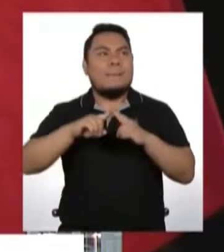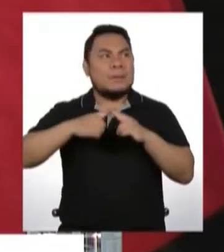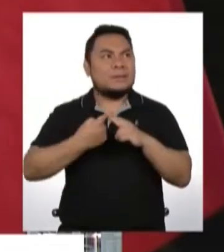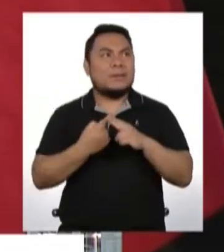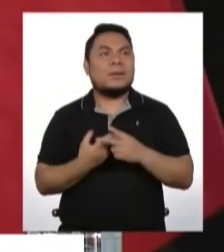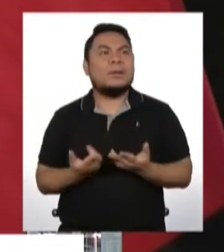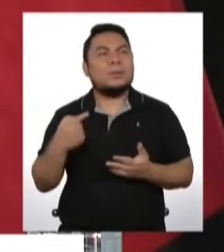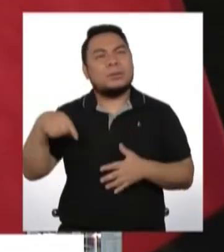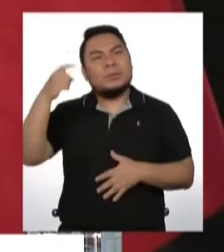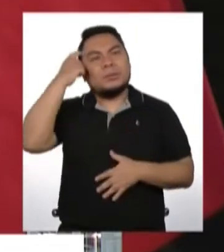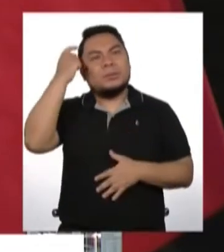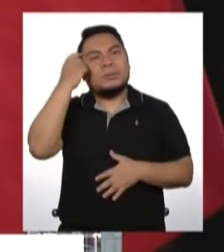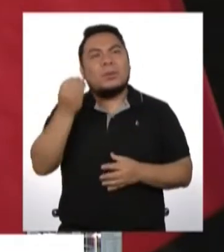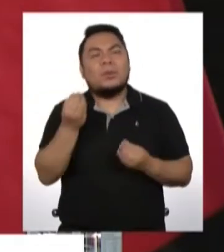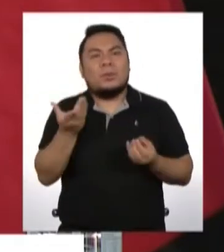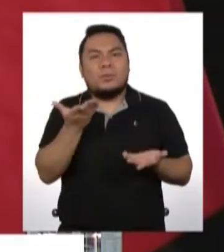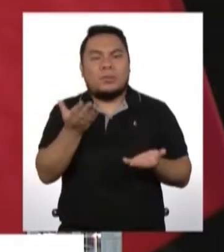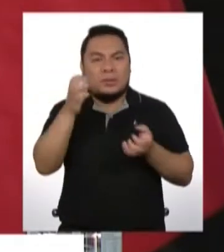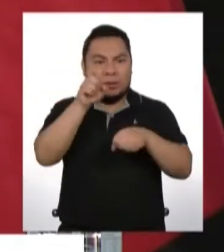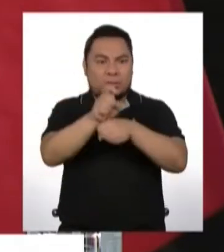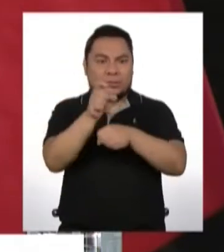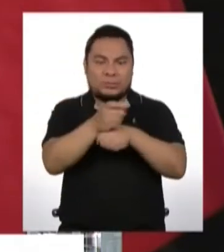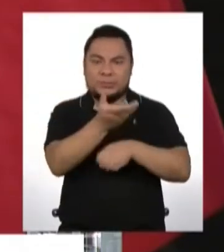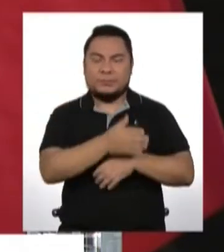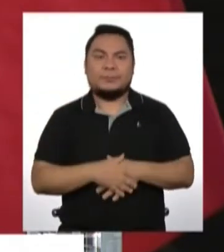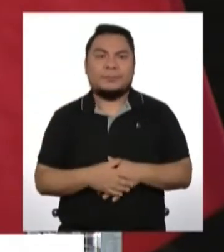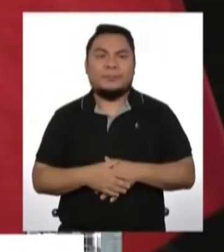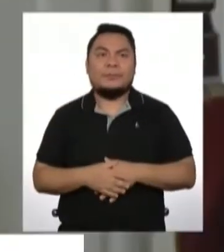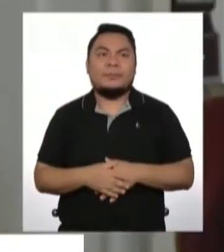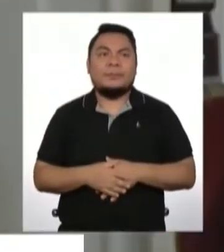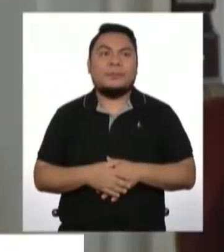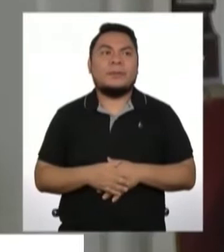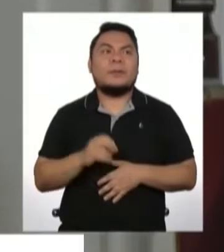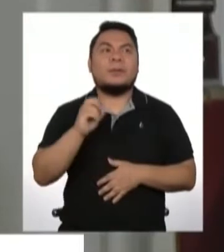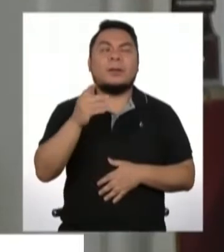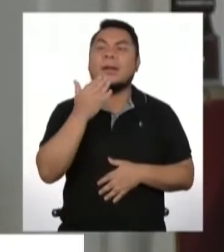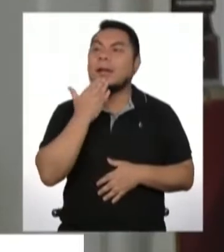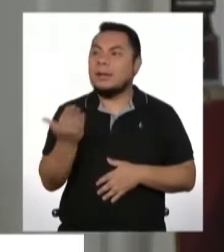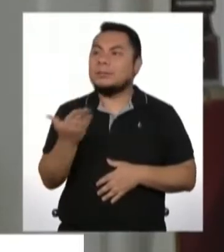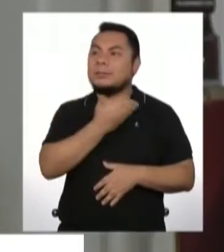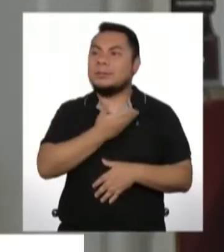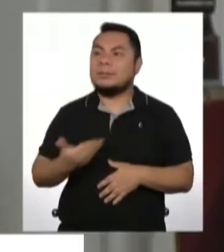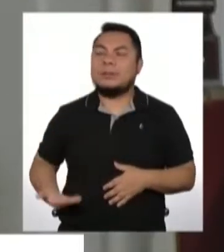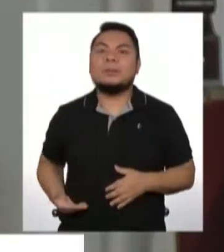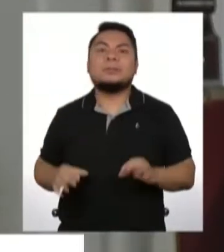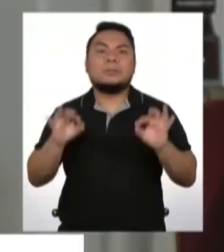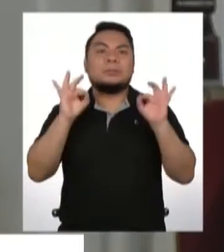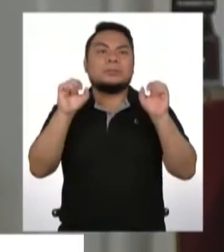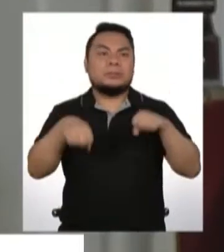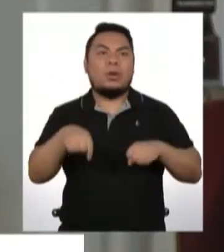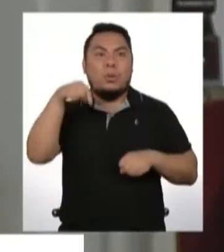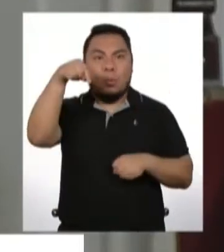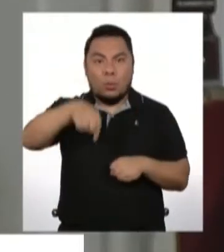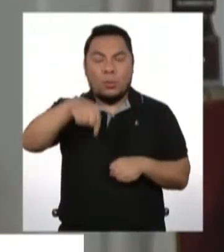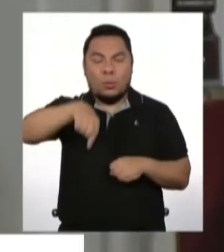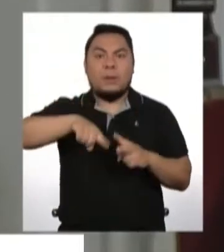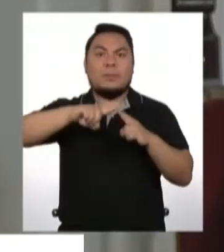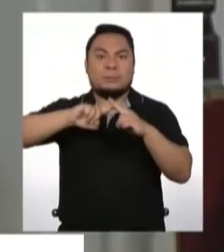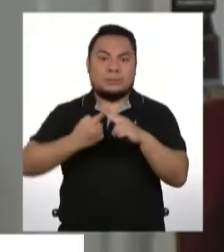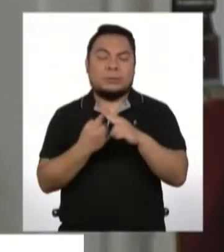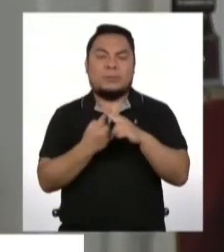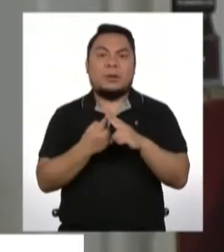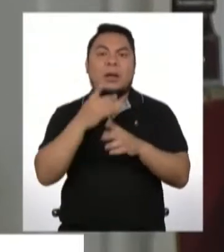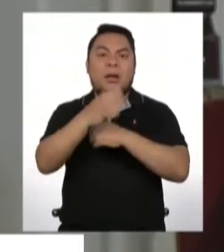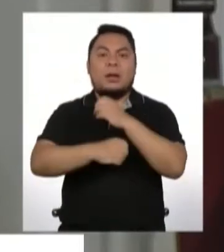como educación al respecto, por favor. Muchas gracias, presidente. Efectivamente, el día de hoy hemos empezado el